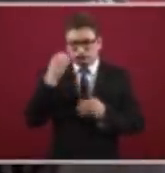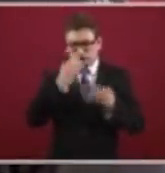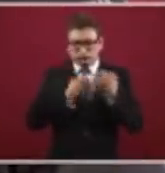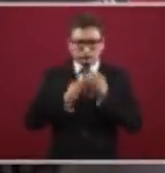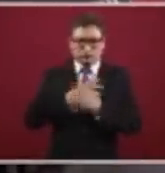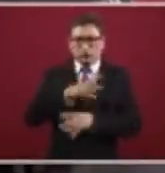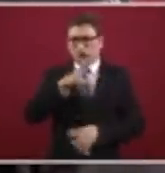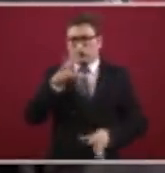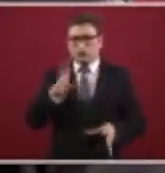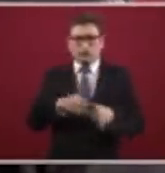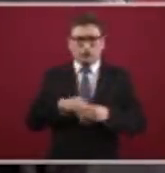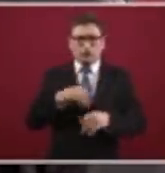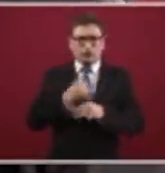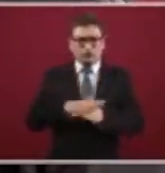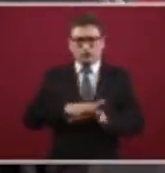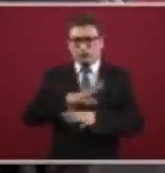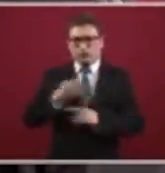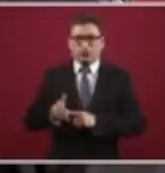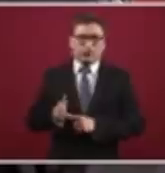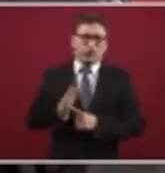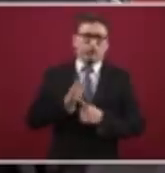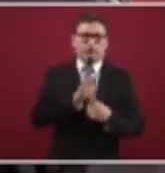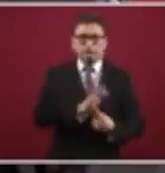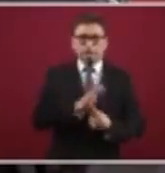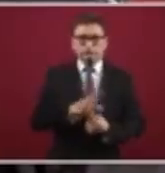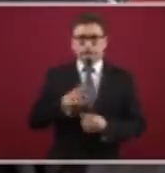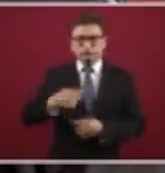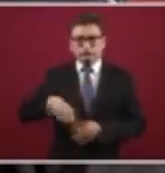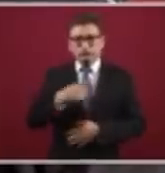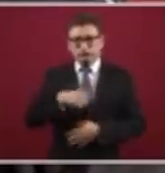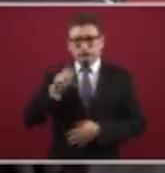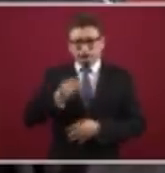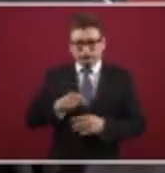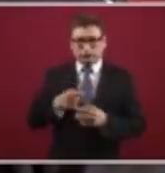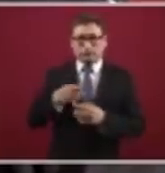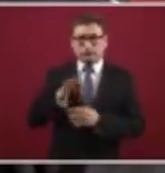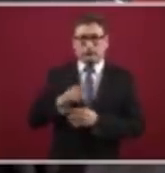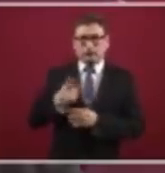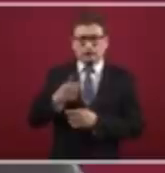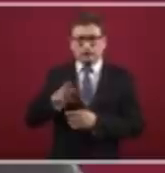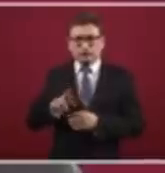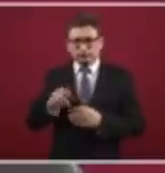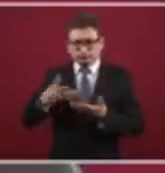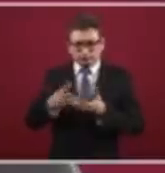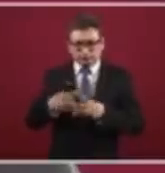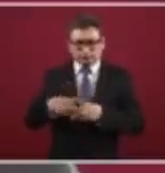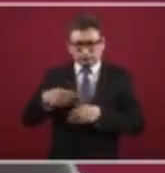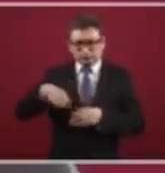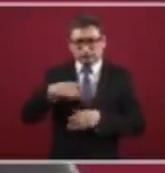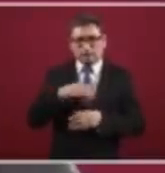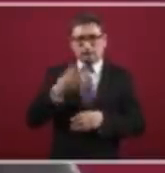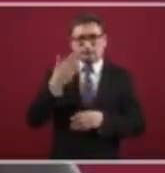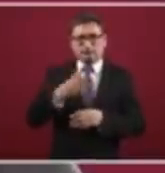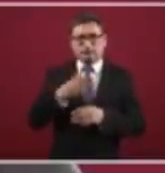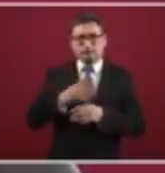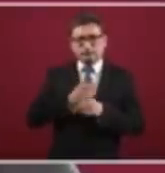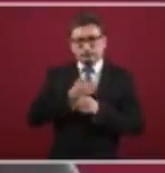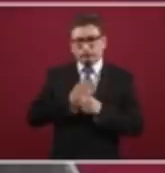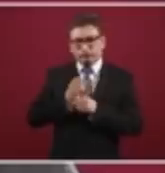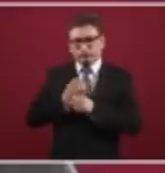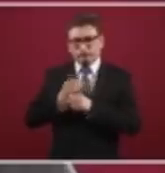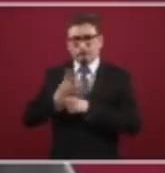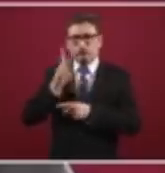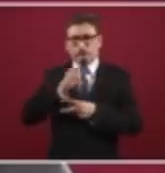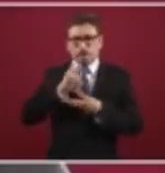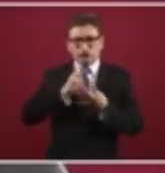completos detallados sobre lo que nosotros desde la propia fiscal ya consideramos que reúne pruebas